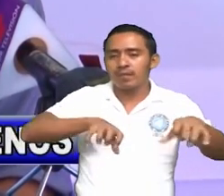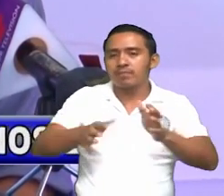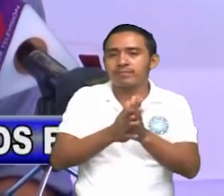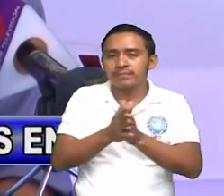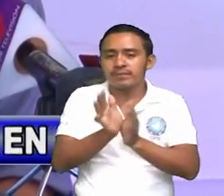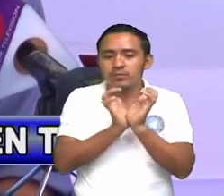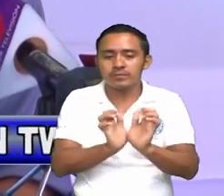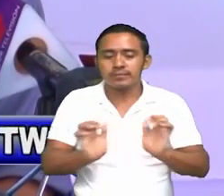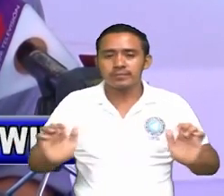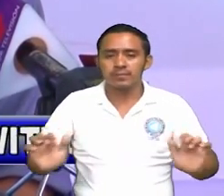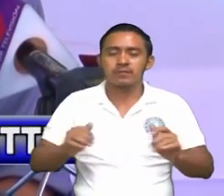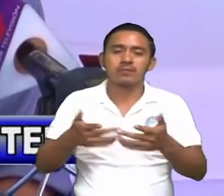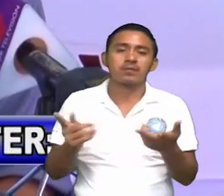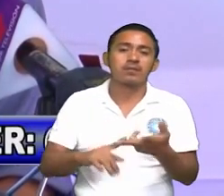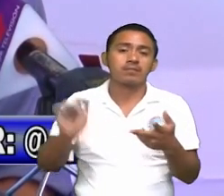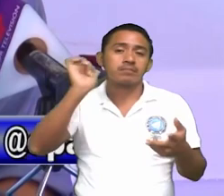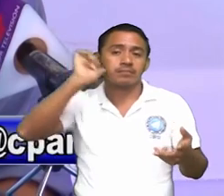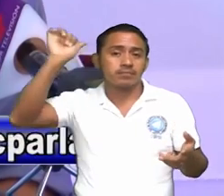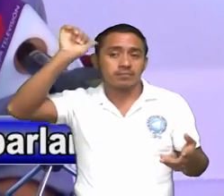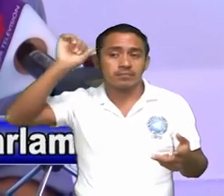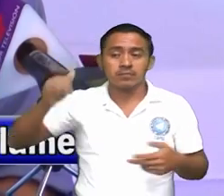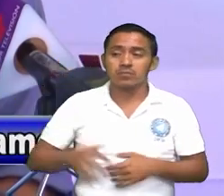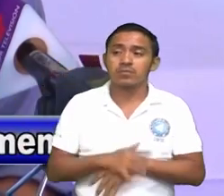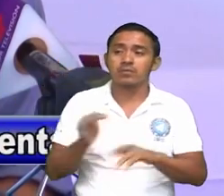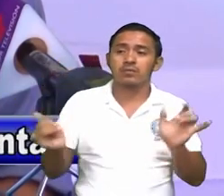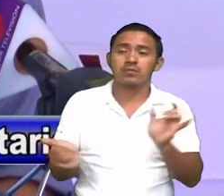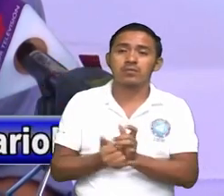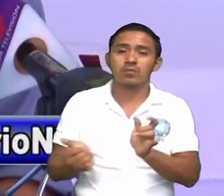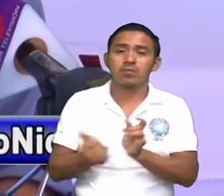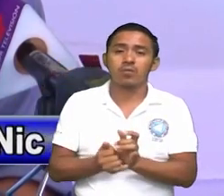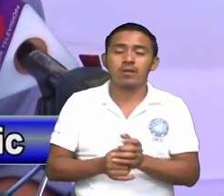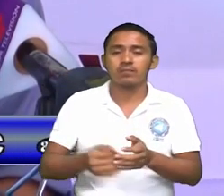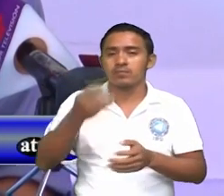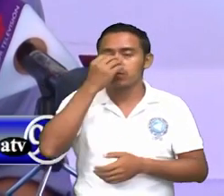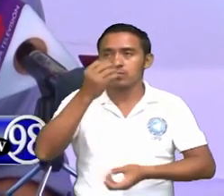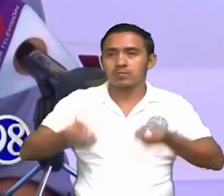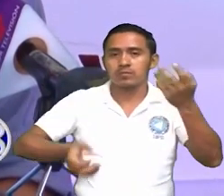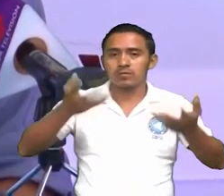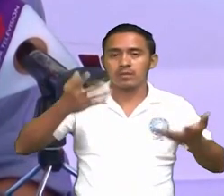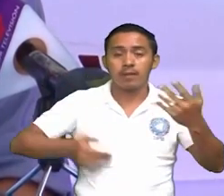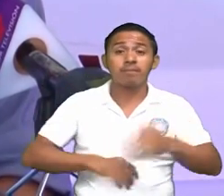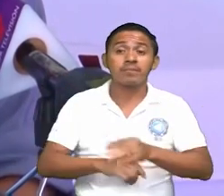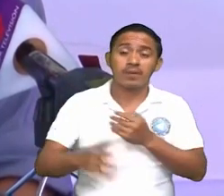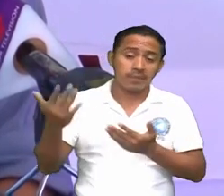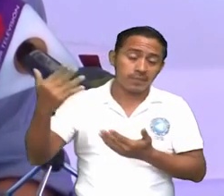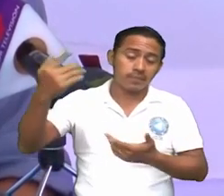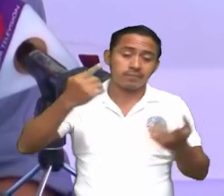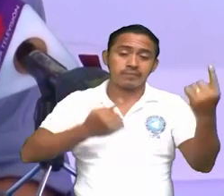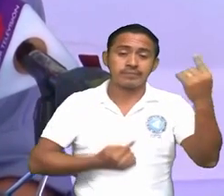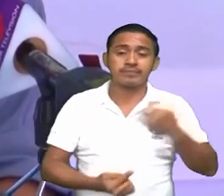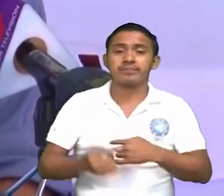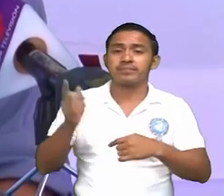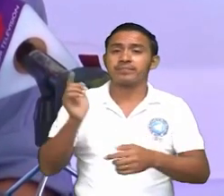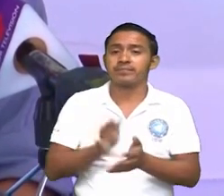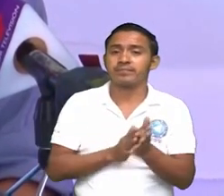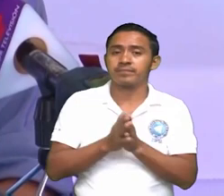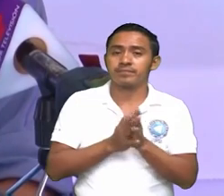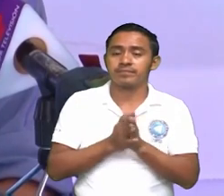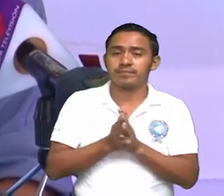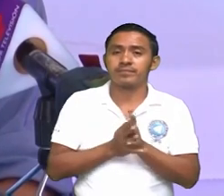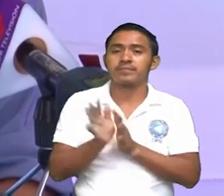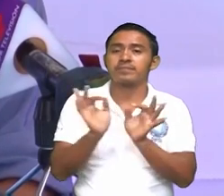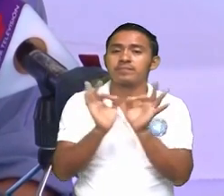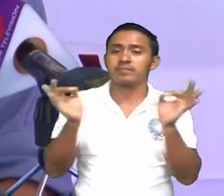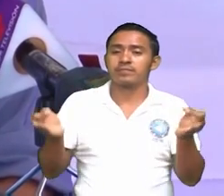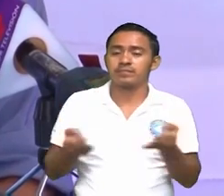y niñas, infantes, adultos y también tenemos el show del payaso. Así que no se lo pueden perder. Vengan a disfrutar en